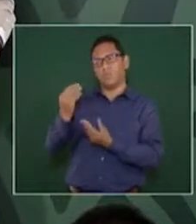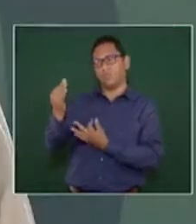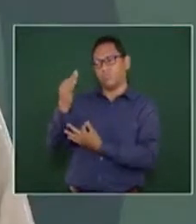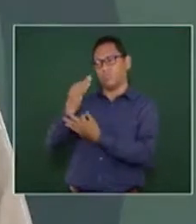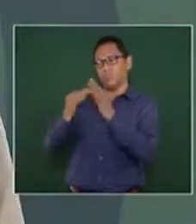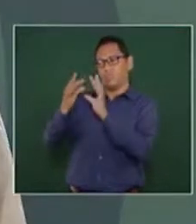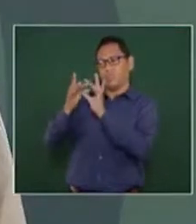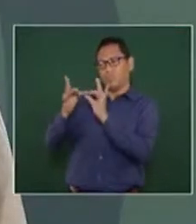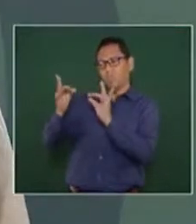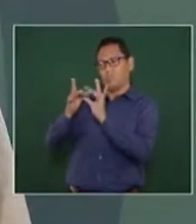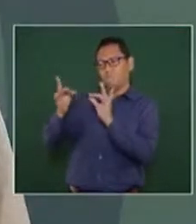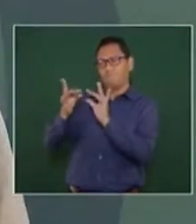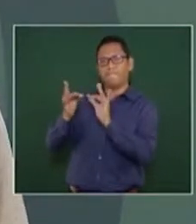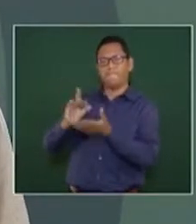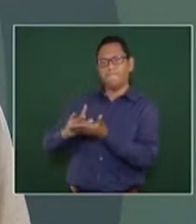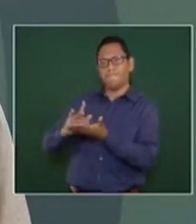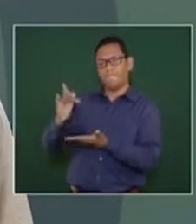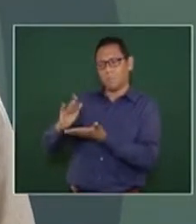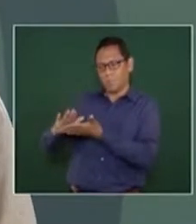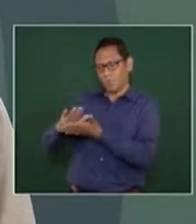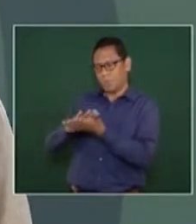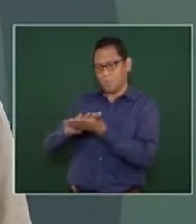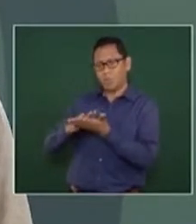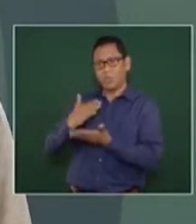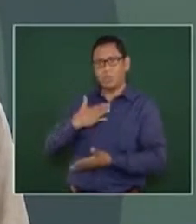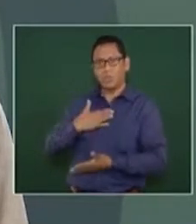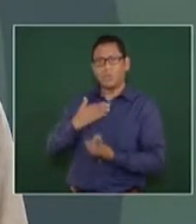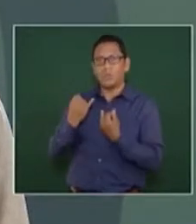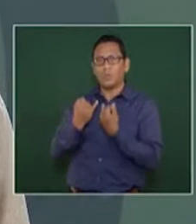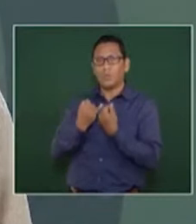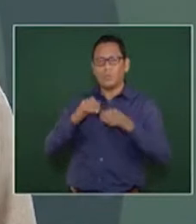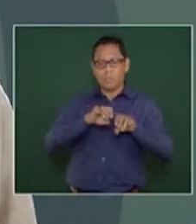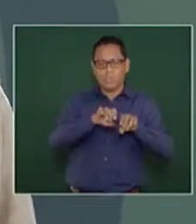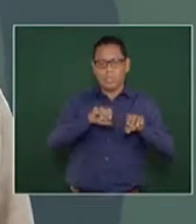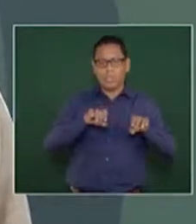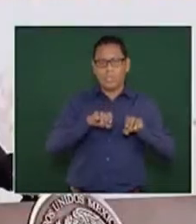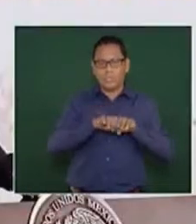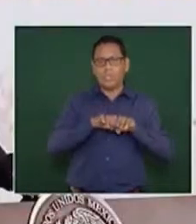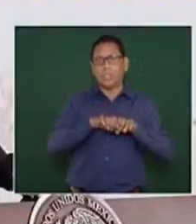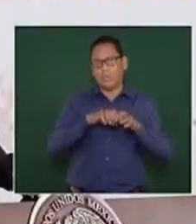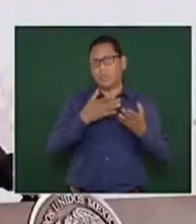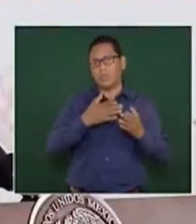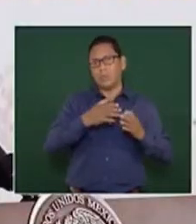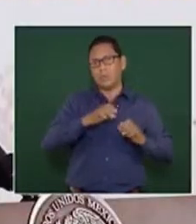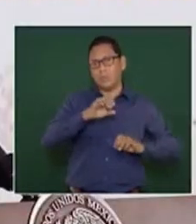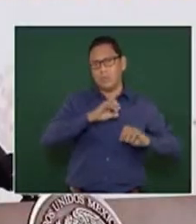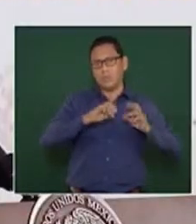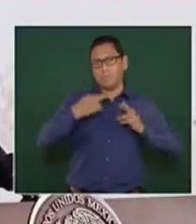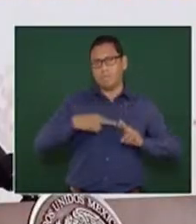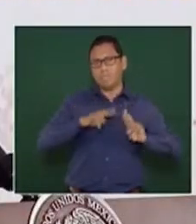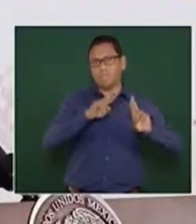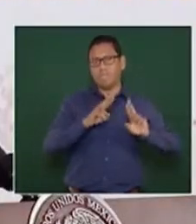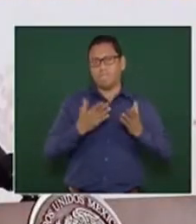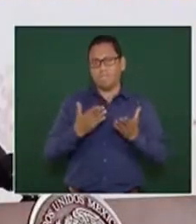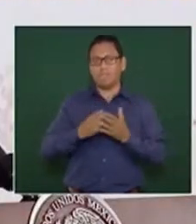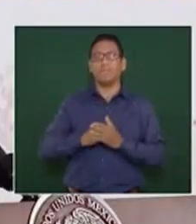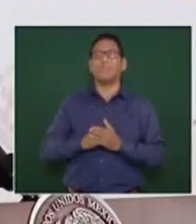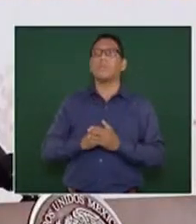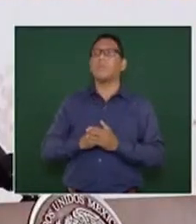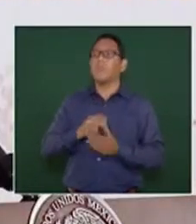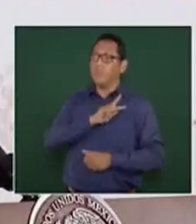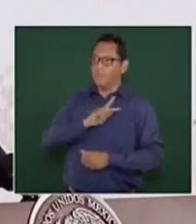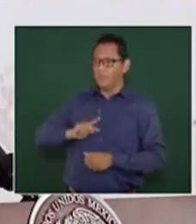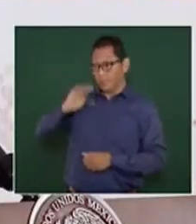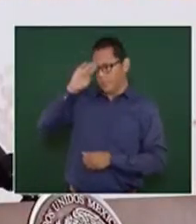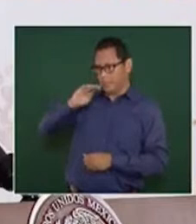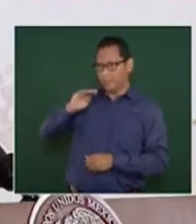día se había recibido la solicitud de asilo del expresidente Pedro Castillo, pero fue capturado antes de llegar a la embajada. No